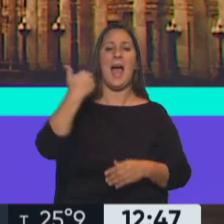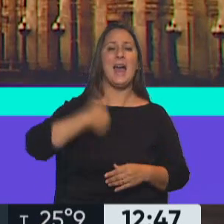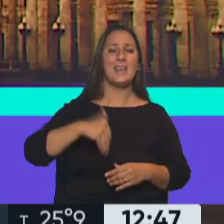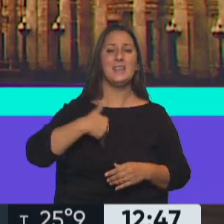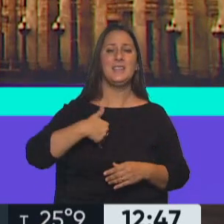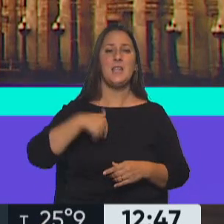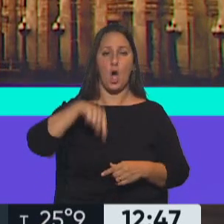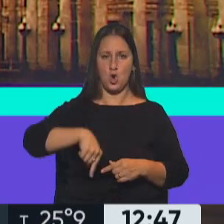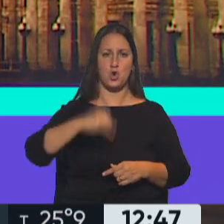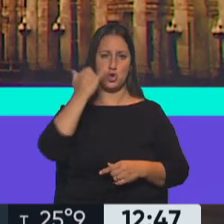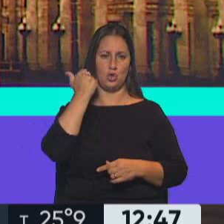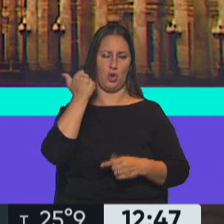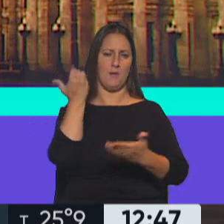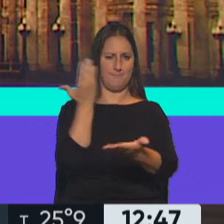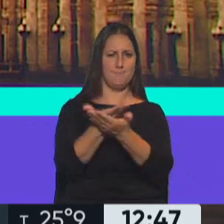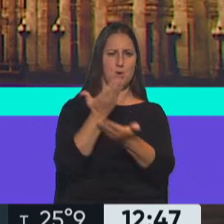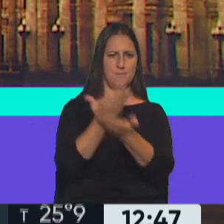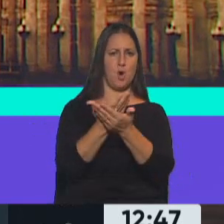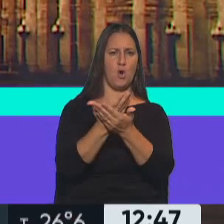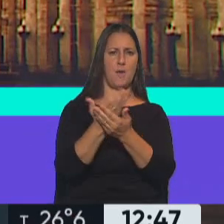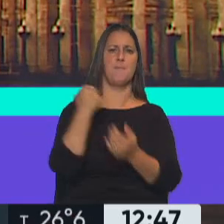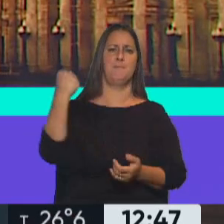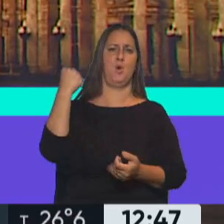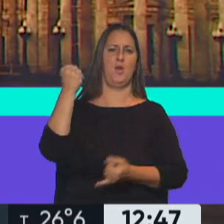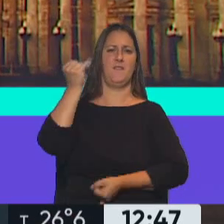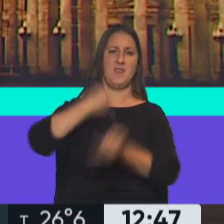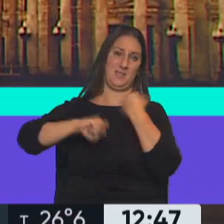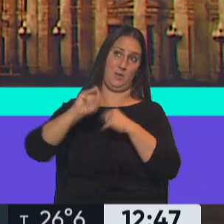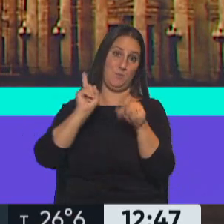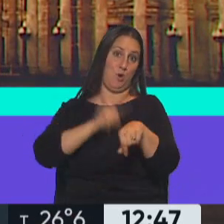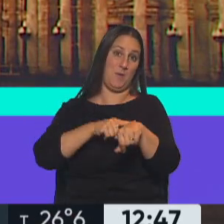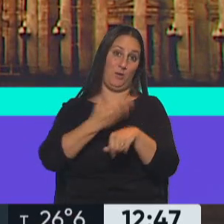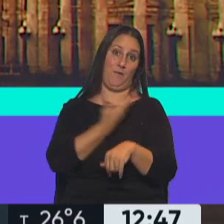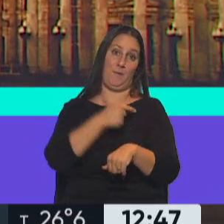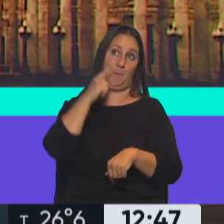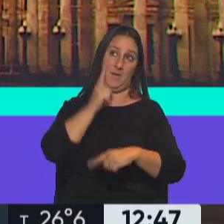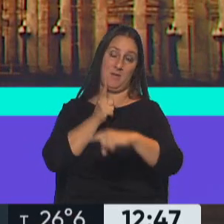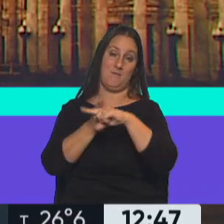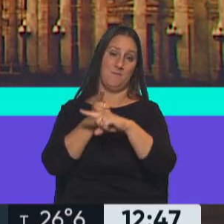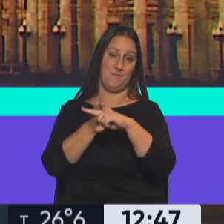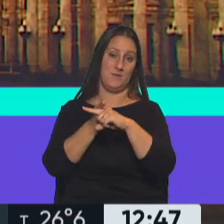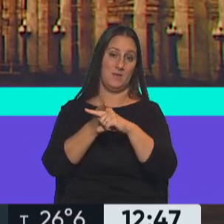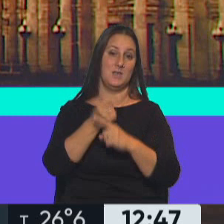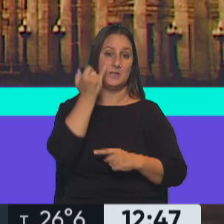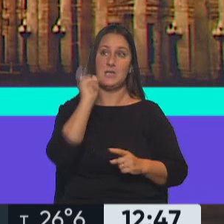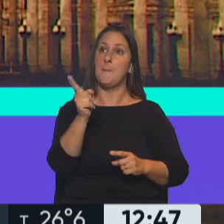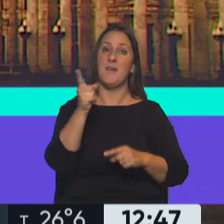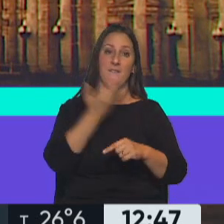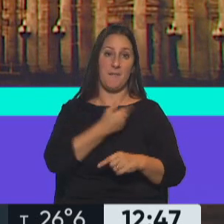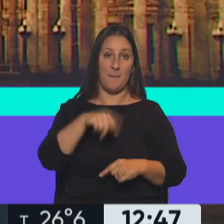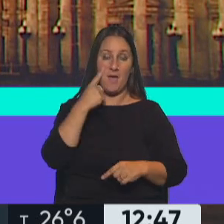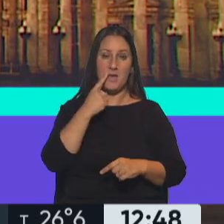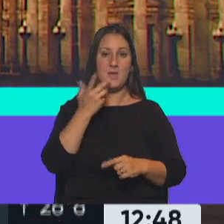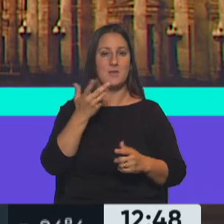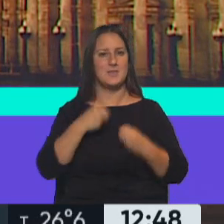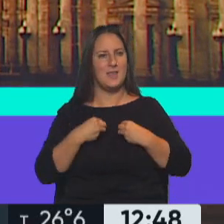discute, de hecho, con una parte importante del poder financiero cuando discute con el Fondo Monetario Internacional, que por cierto no se ha conmovido tampoco por la pandemia. Y